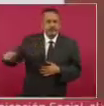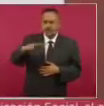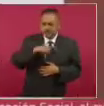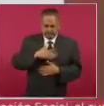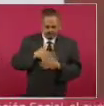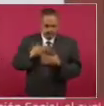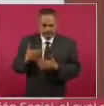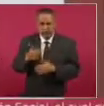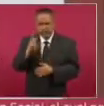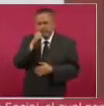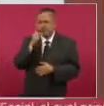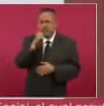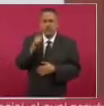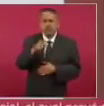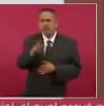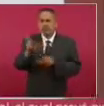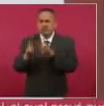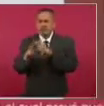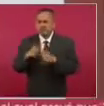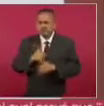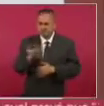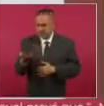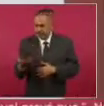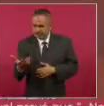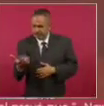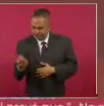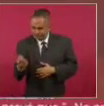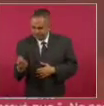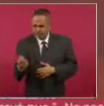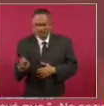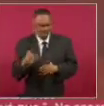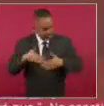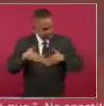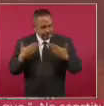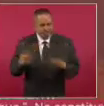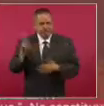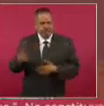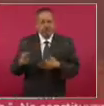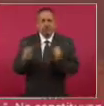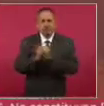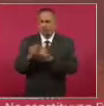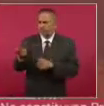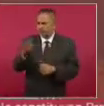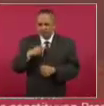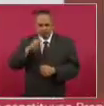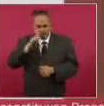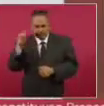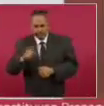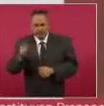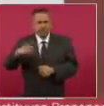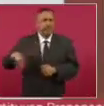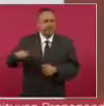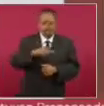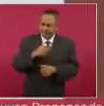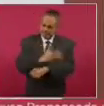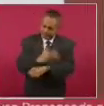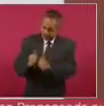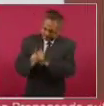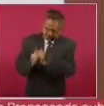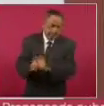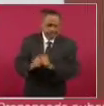encontrarán extendida mi mano abierta y franca en señal de amistad y